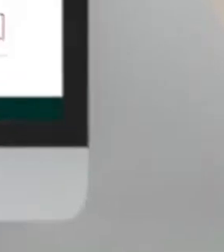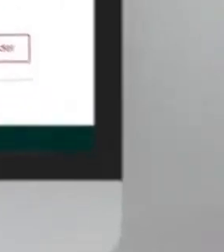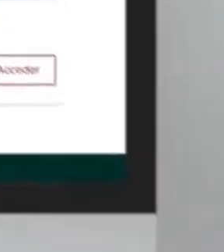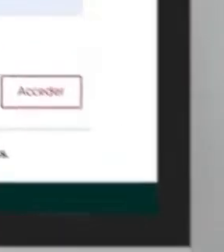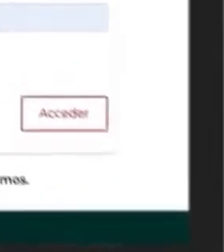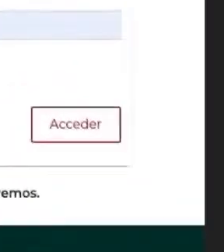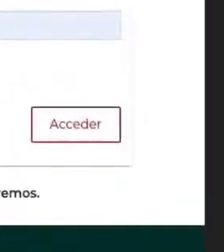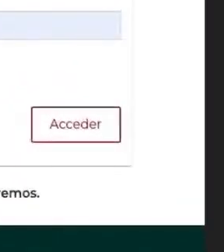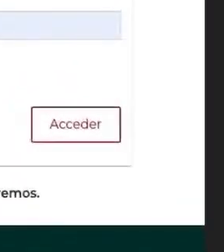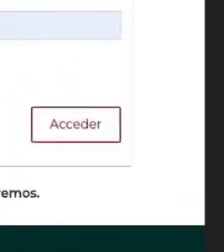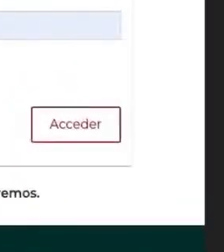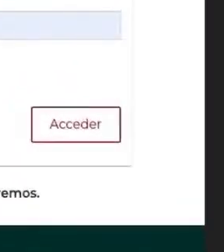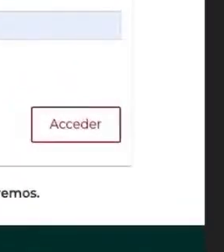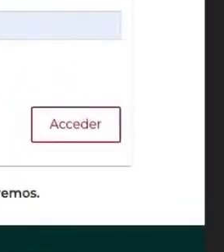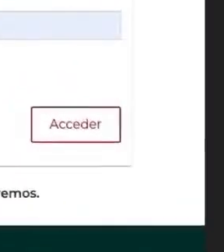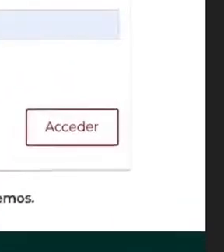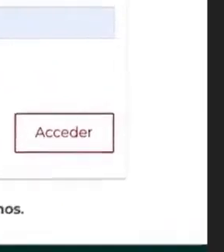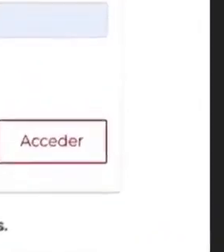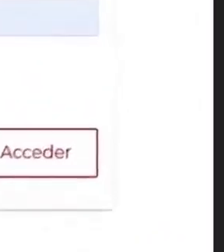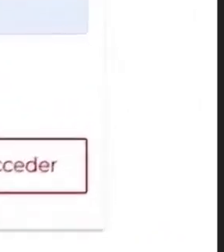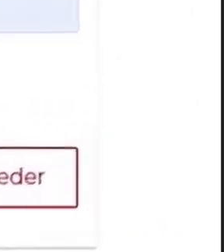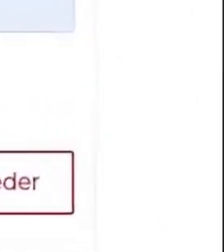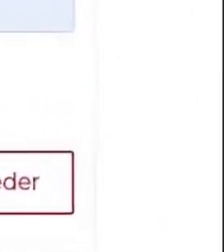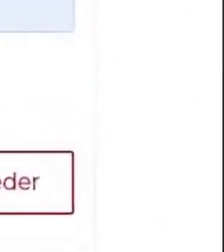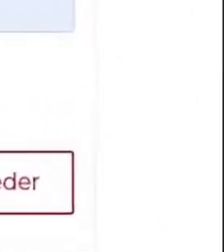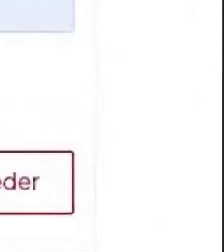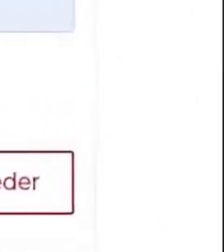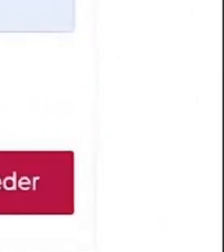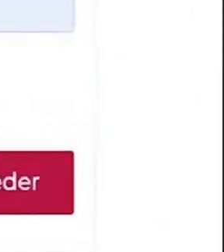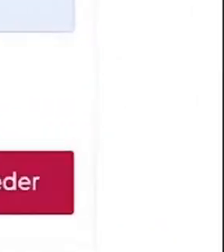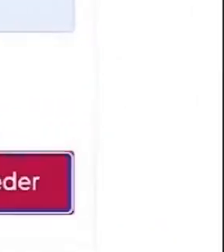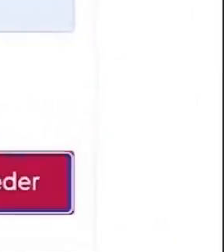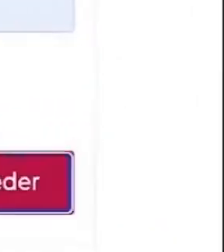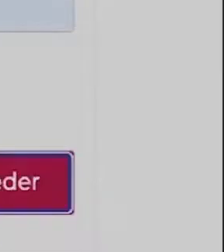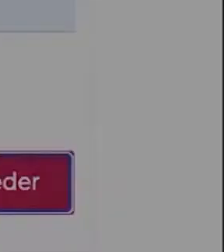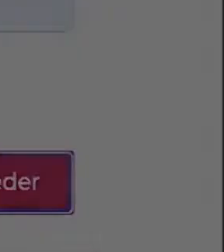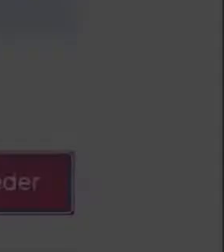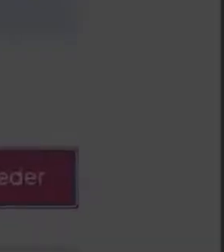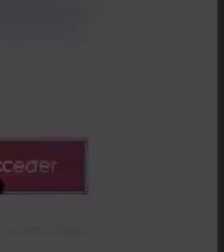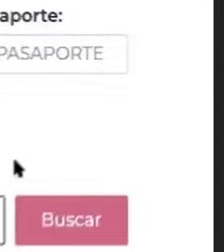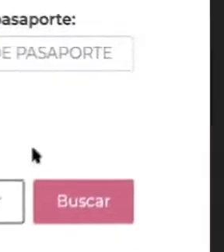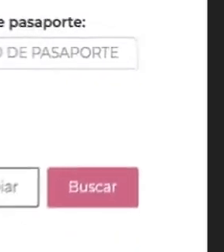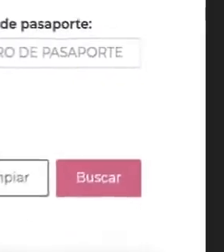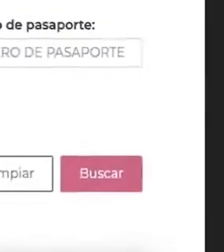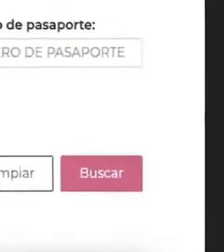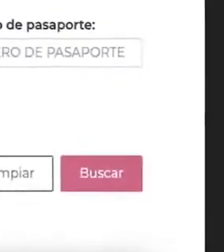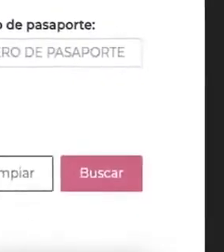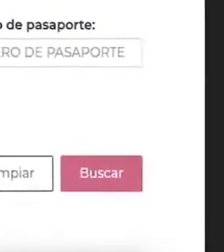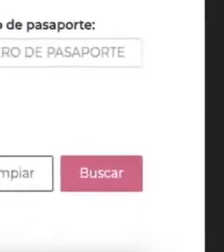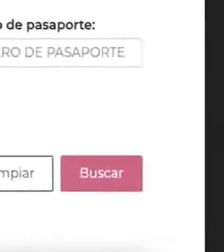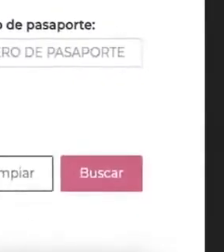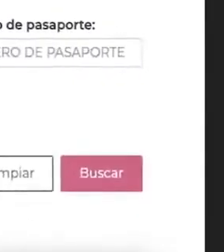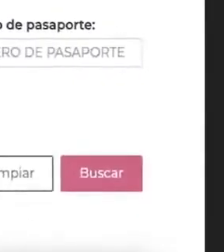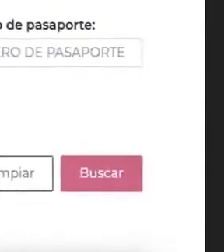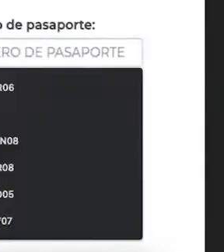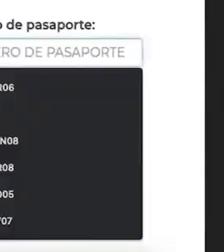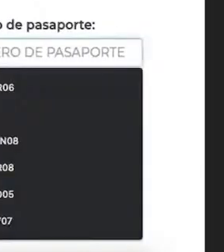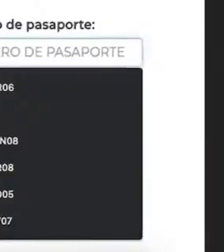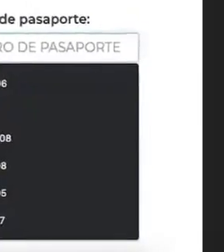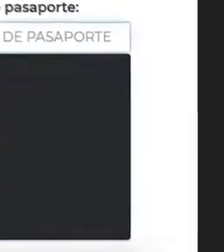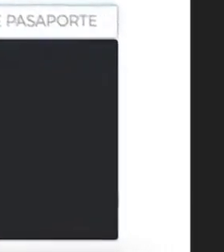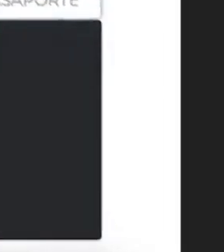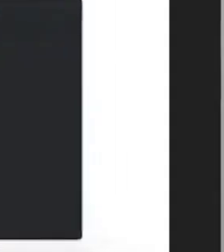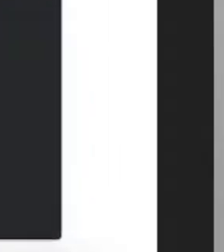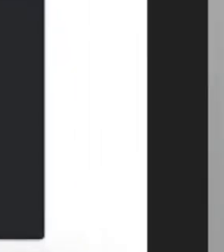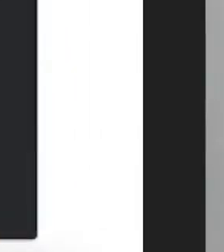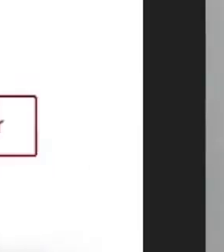recibirá vacuna COVID-19. Ingresa tu usuario y contraseña y da clic en acceder. Para registrar a la persona que